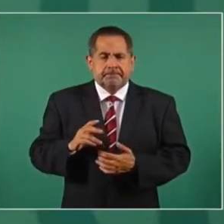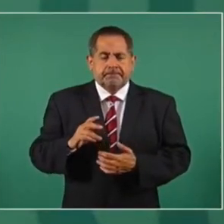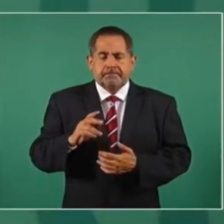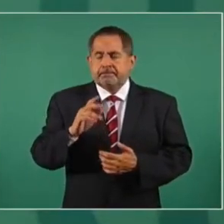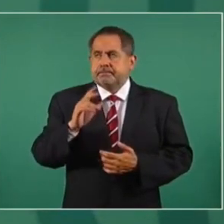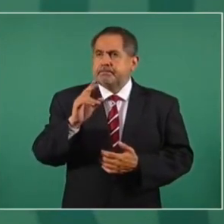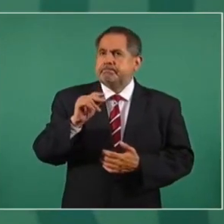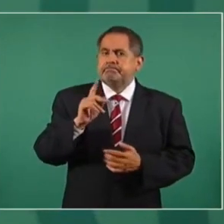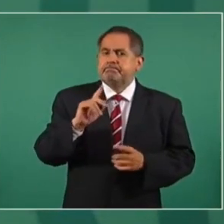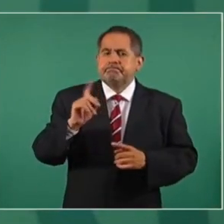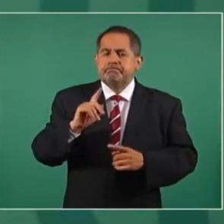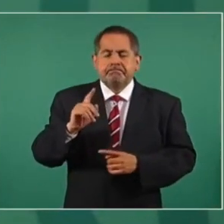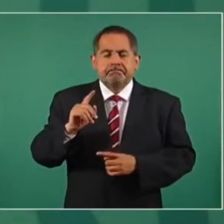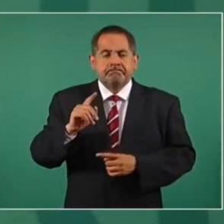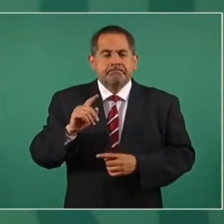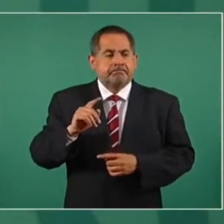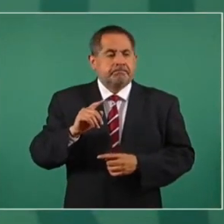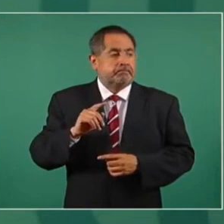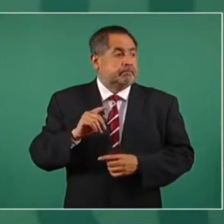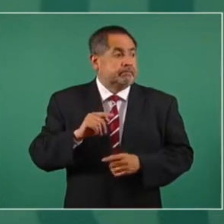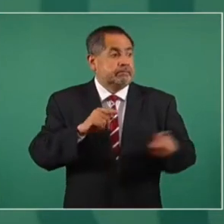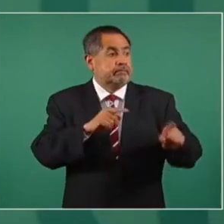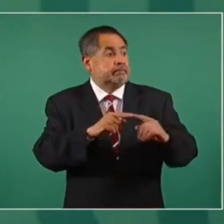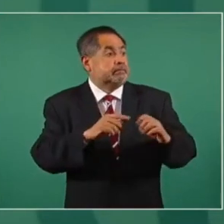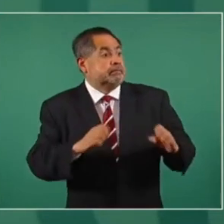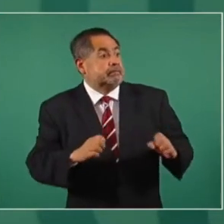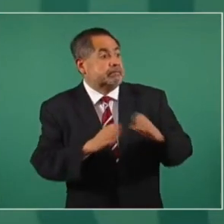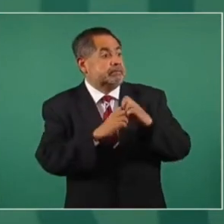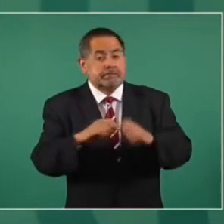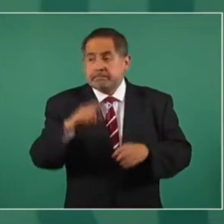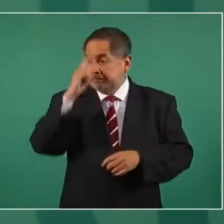fácilmente declarar emergencia.